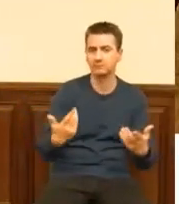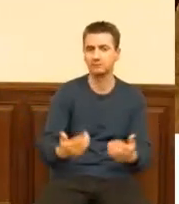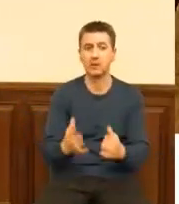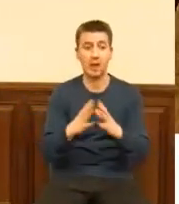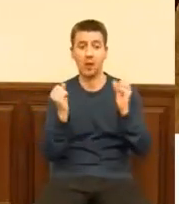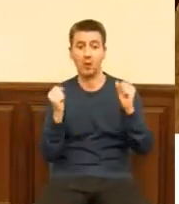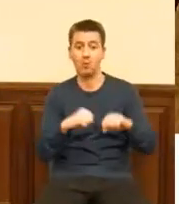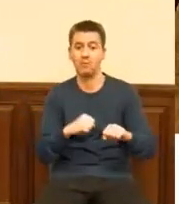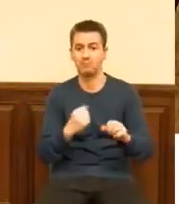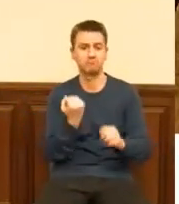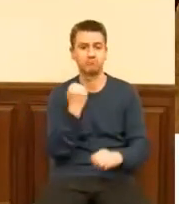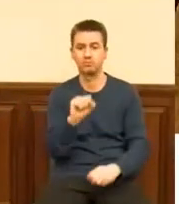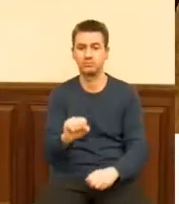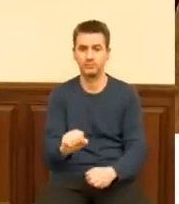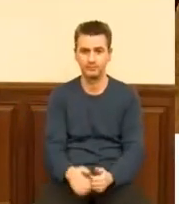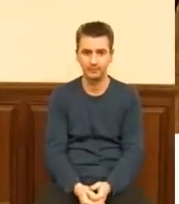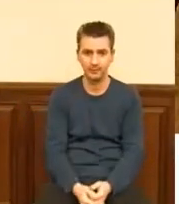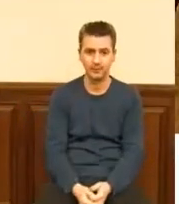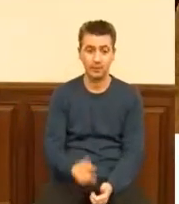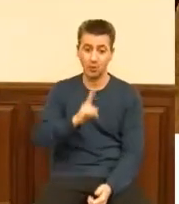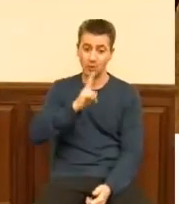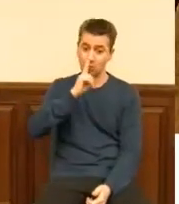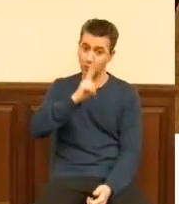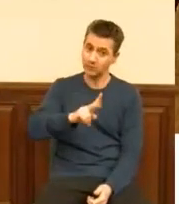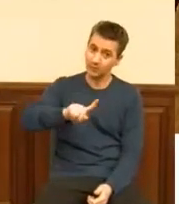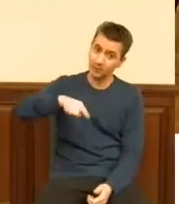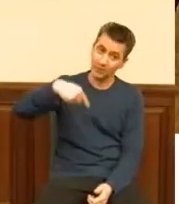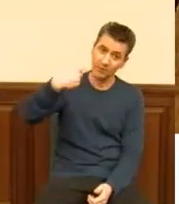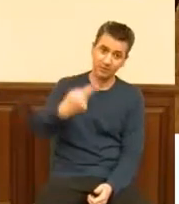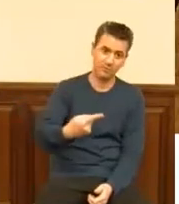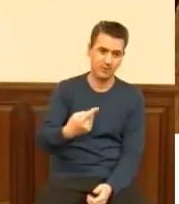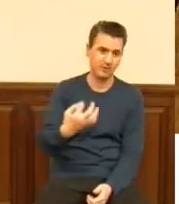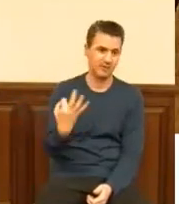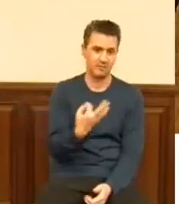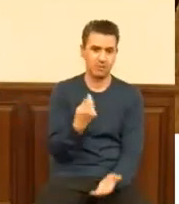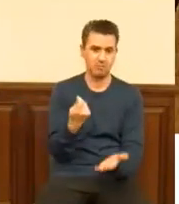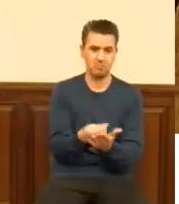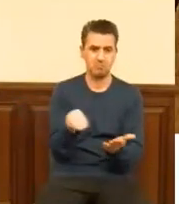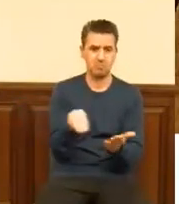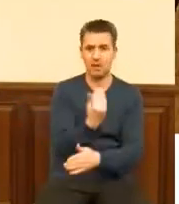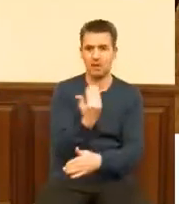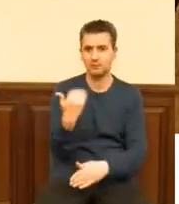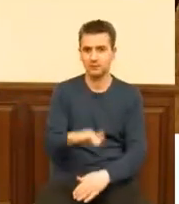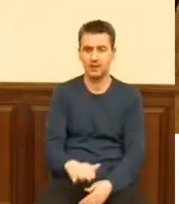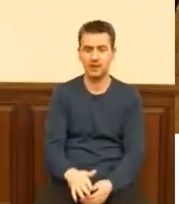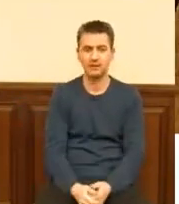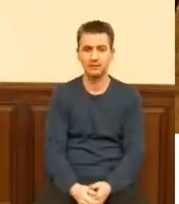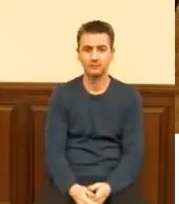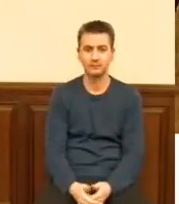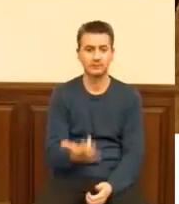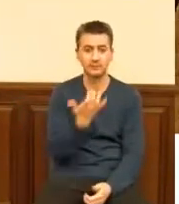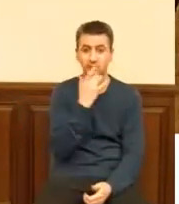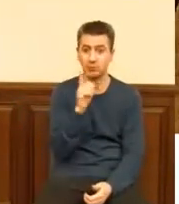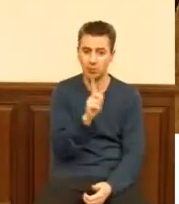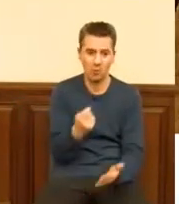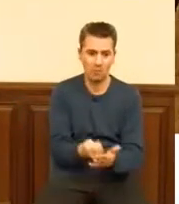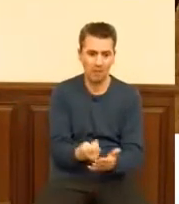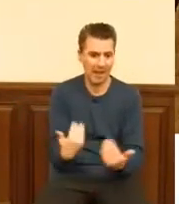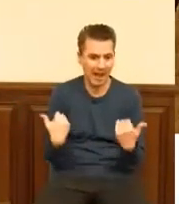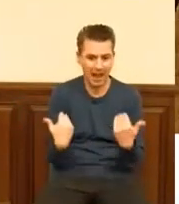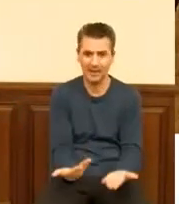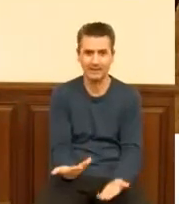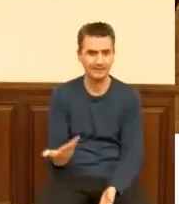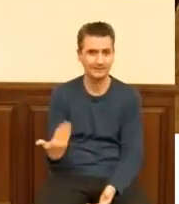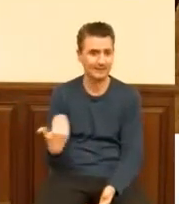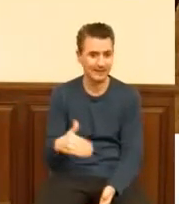Que no sé, pero después de 2 años, pues a lo mejor debería estar pagada. Y si no está pagada, pues no sé, que se pague ya. No sé